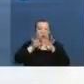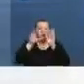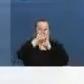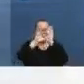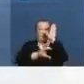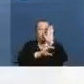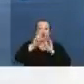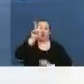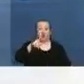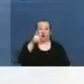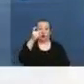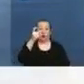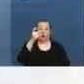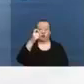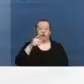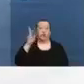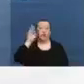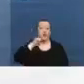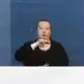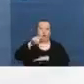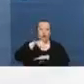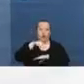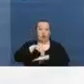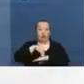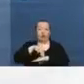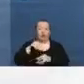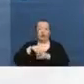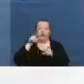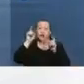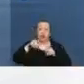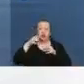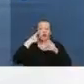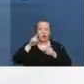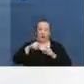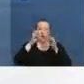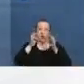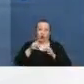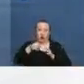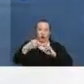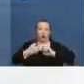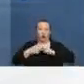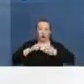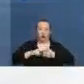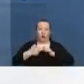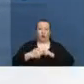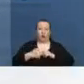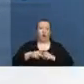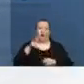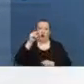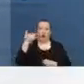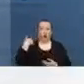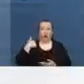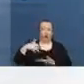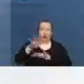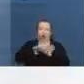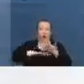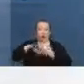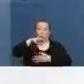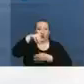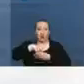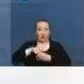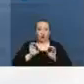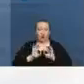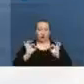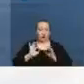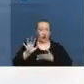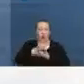de montecristi precisamente para esta clase problema es que no hay conmoción interna el mismo lazo dijo